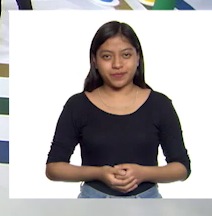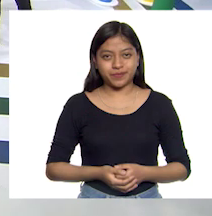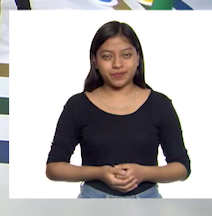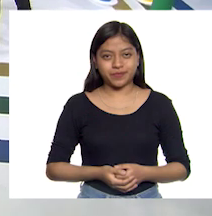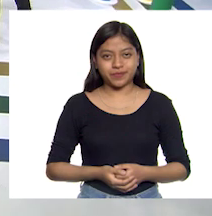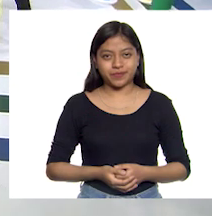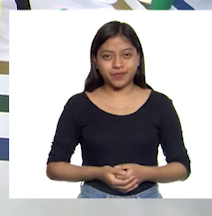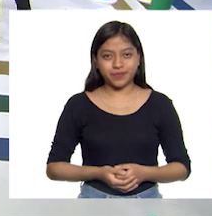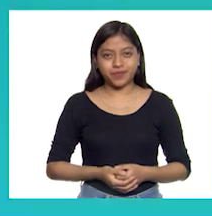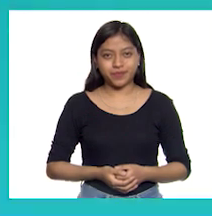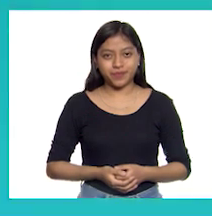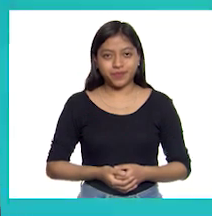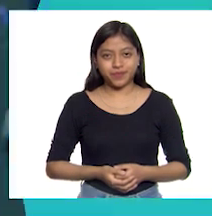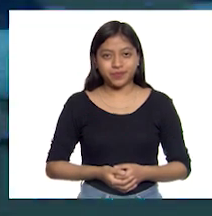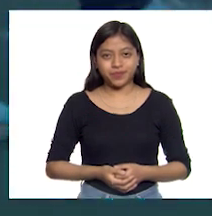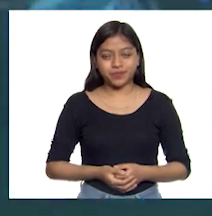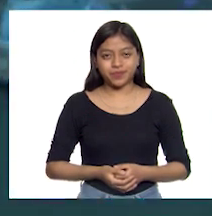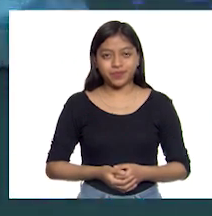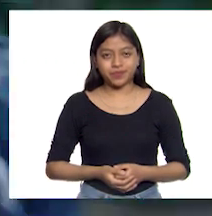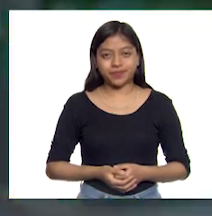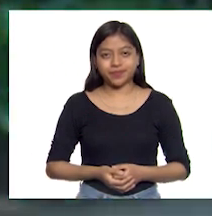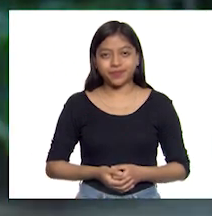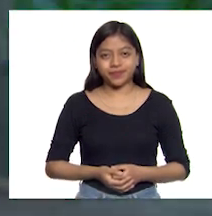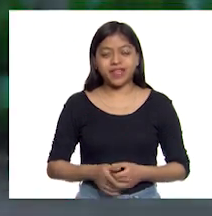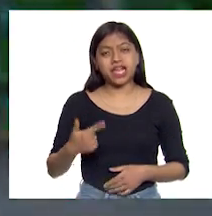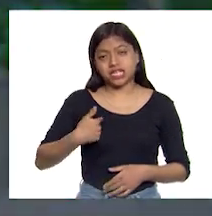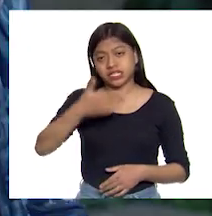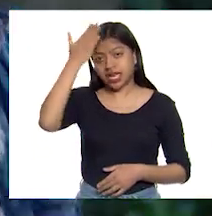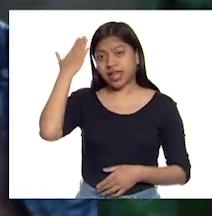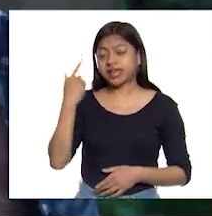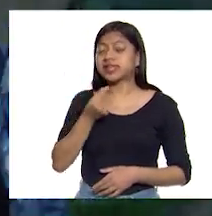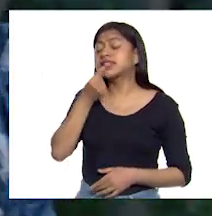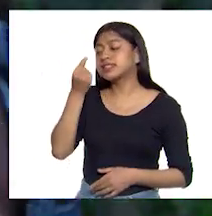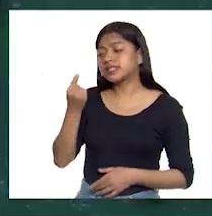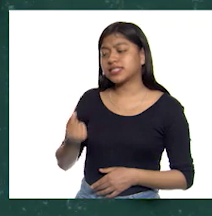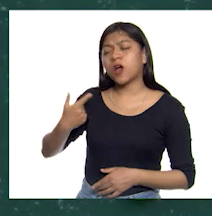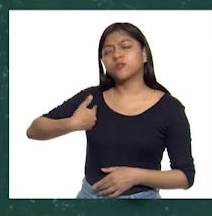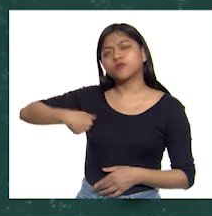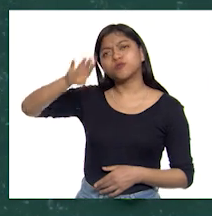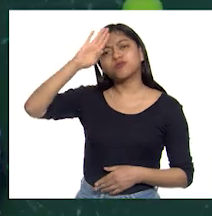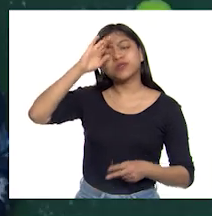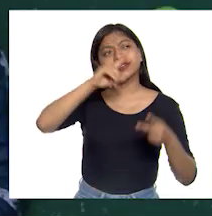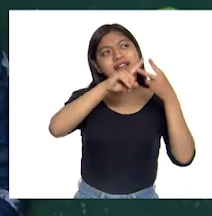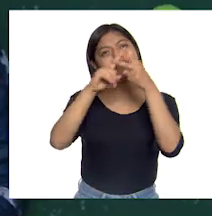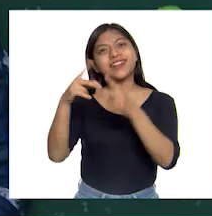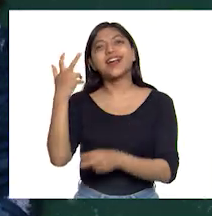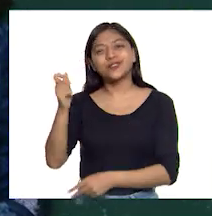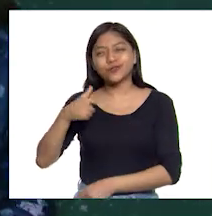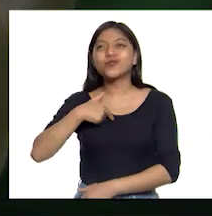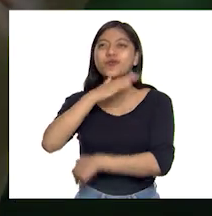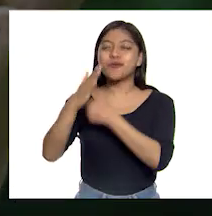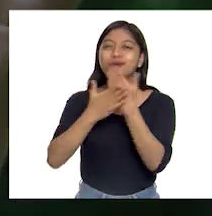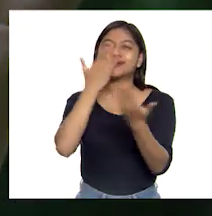conaliteg.sep.gov.mx. Si quieres volver a ver los programas de Aprende en Casa, los puedes encontrar en la siguiente liga: